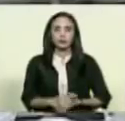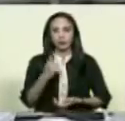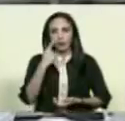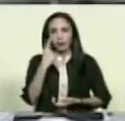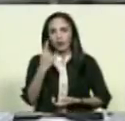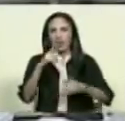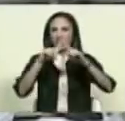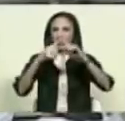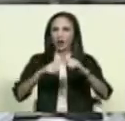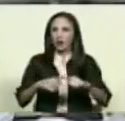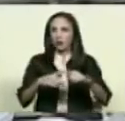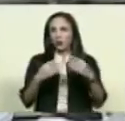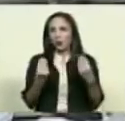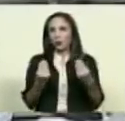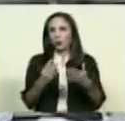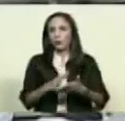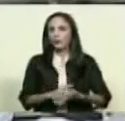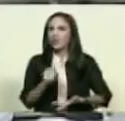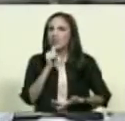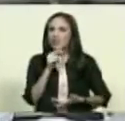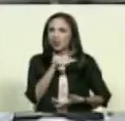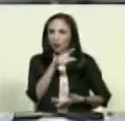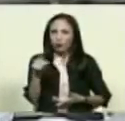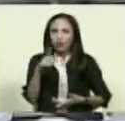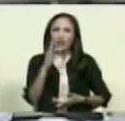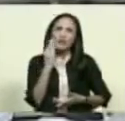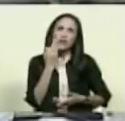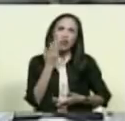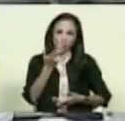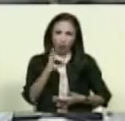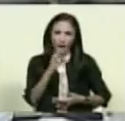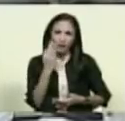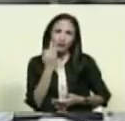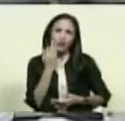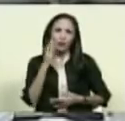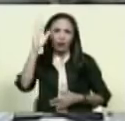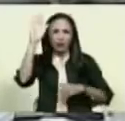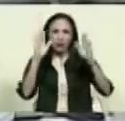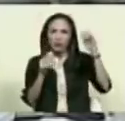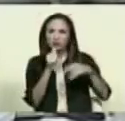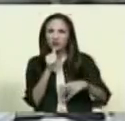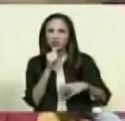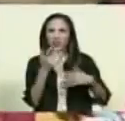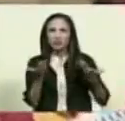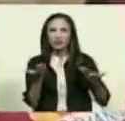Fíjense ustedes, ¿quiénes tienen de ustedes cuenta Facebook?